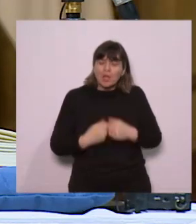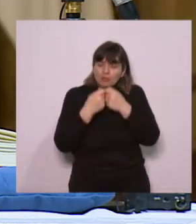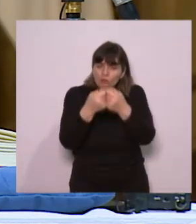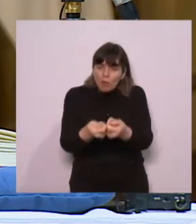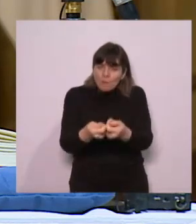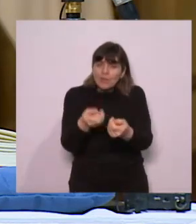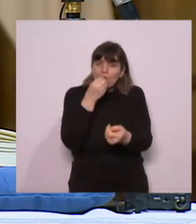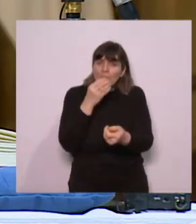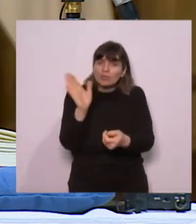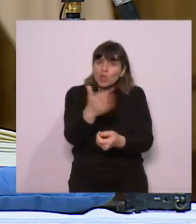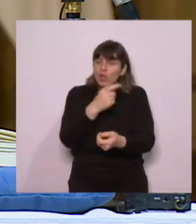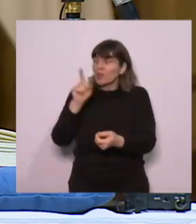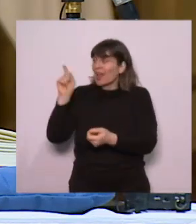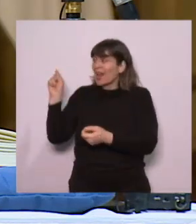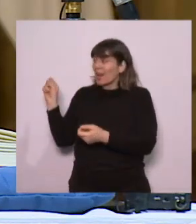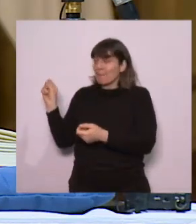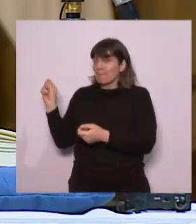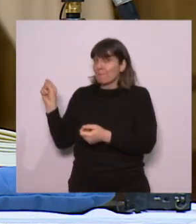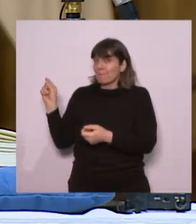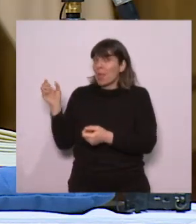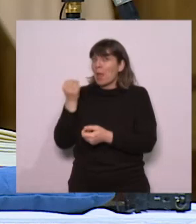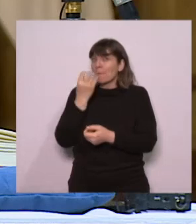tomen y coman todos de él,